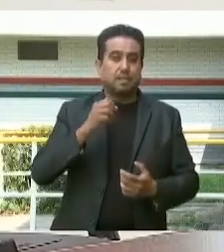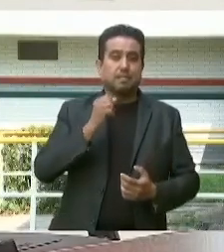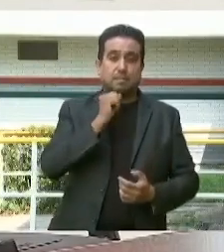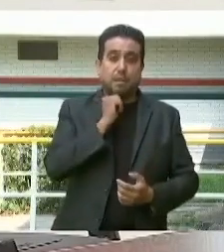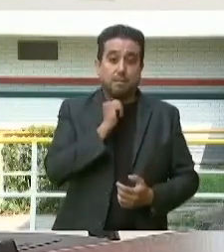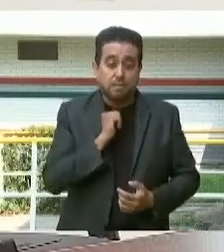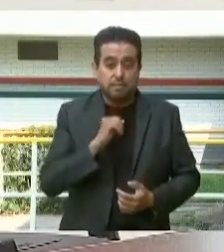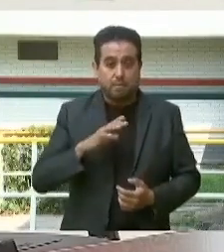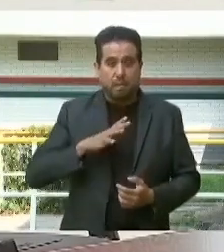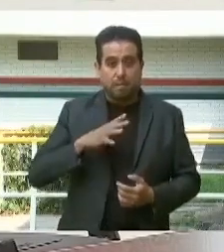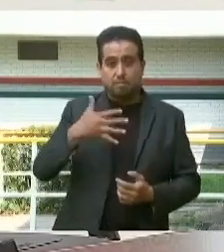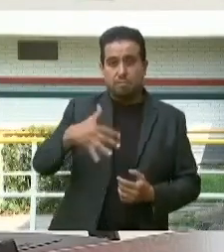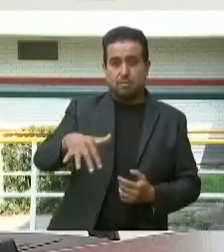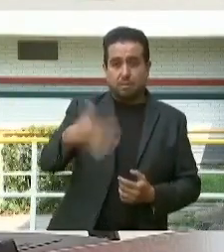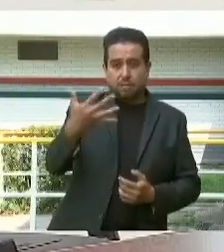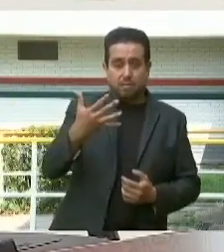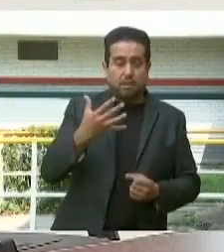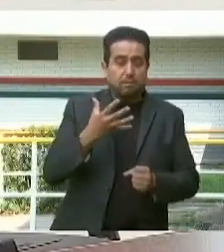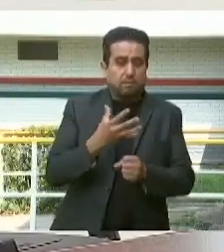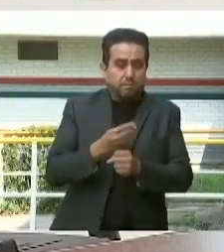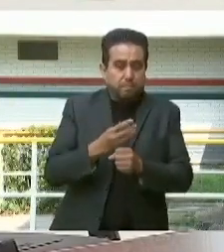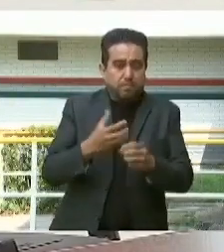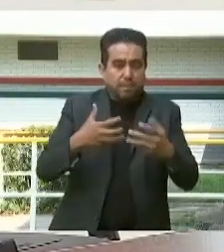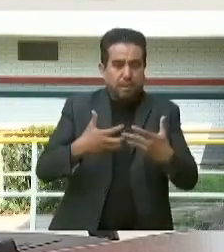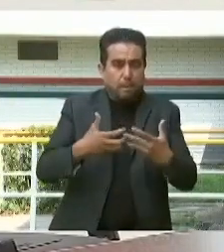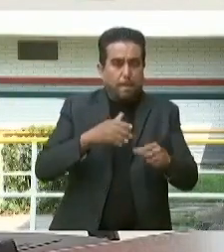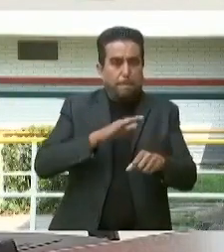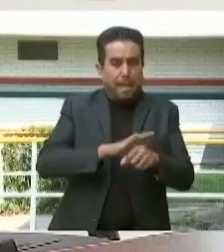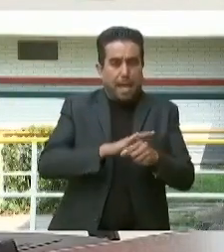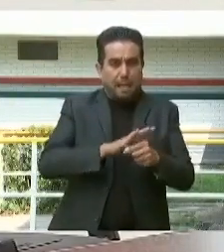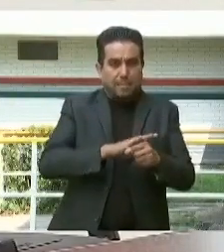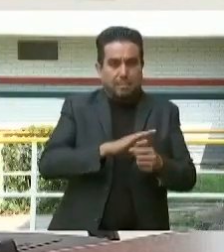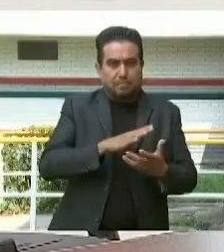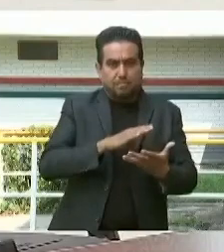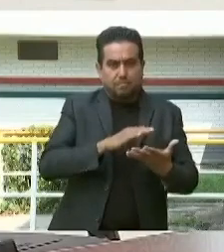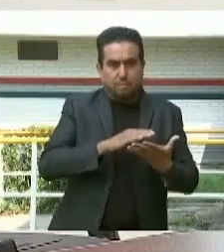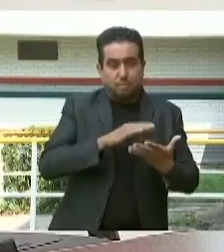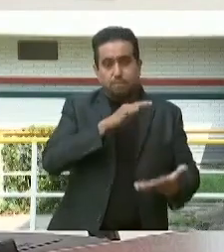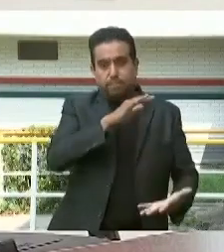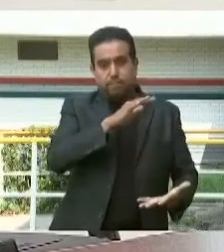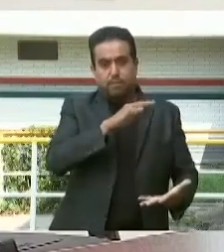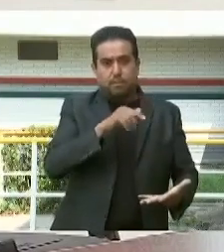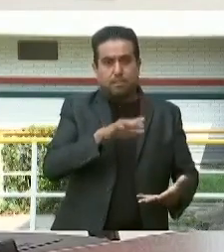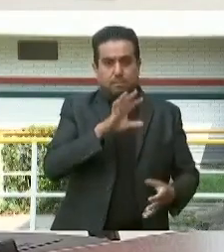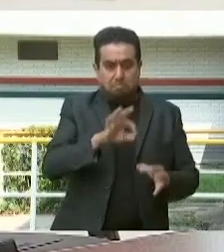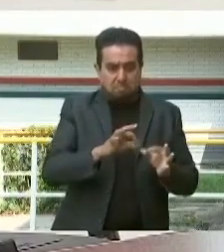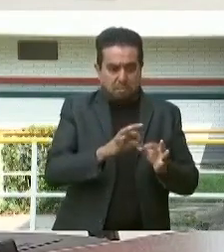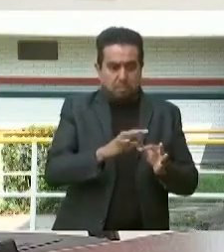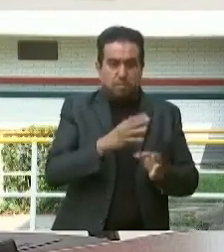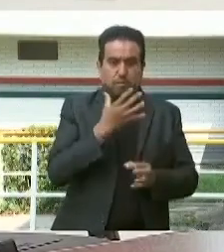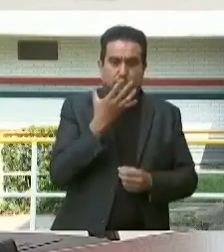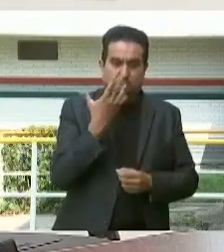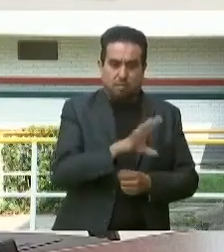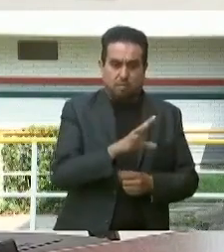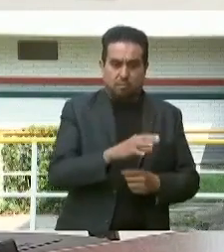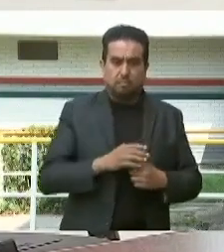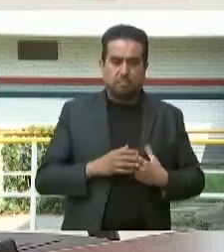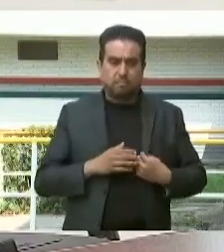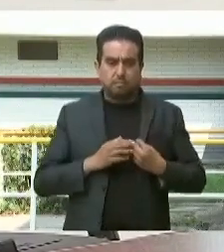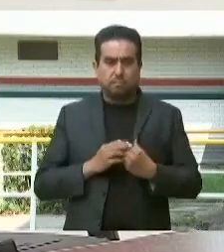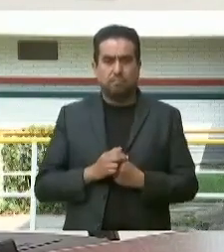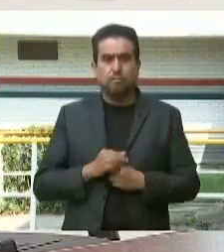contemplado 15 reparaciones mayores de estas han concluido 10 y hay un avance real